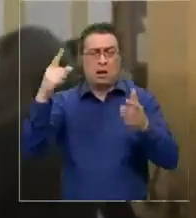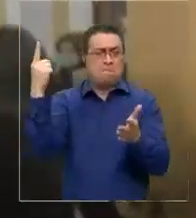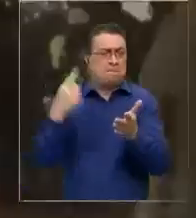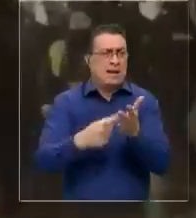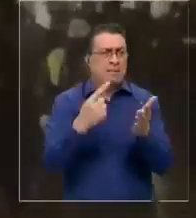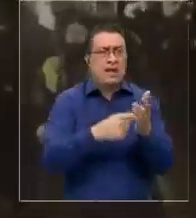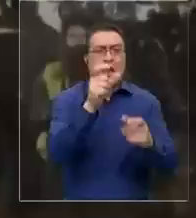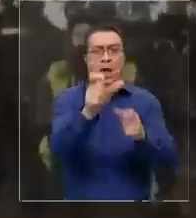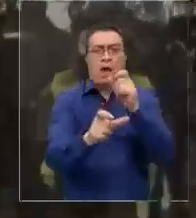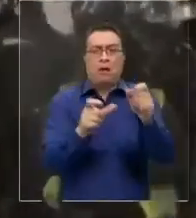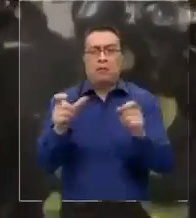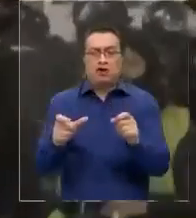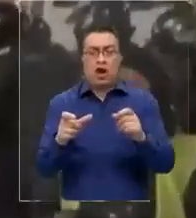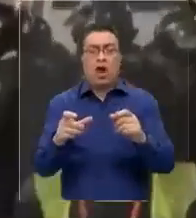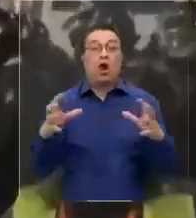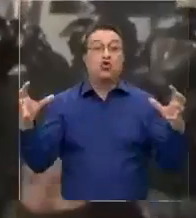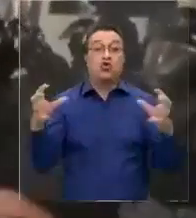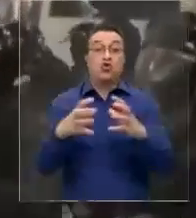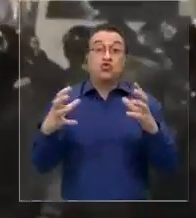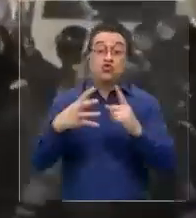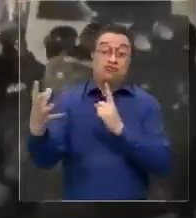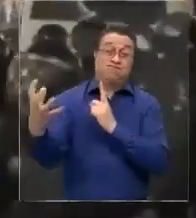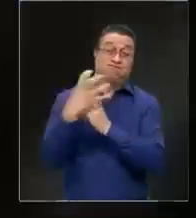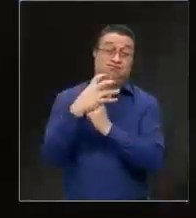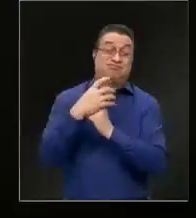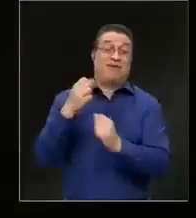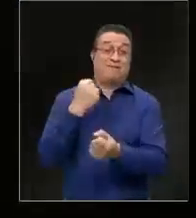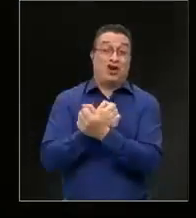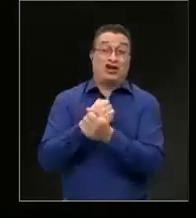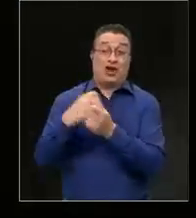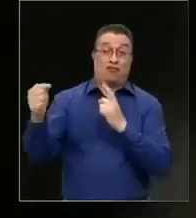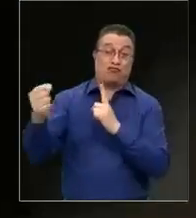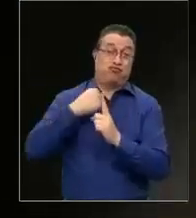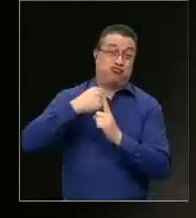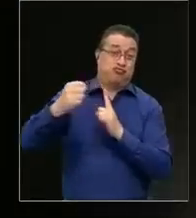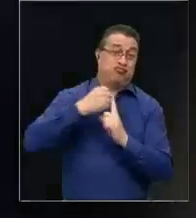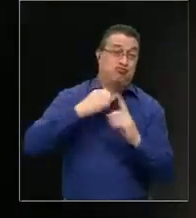de ciudadanos han sido brutalmente reprimidos por la policía.